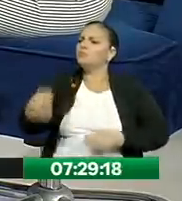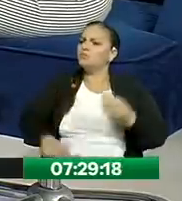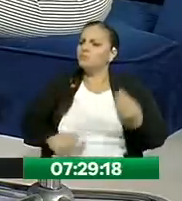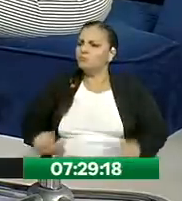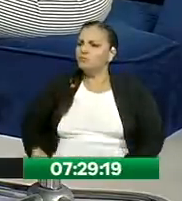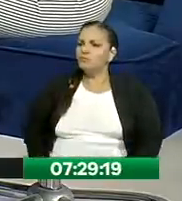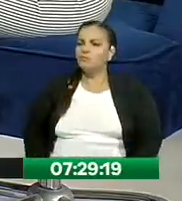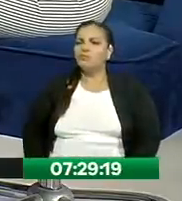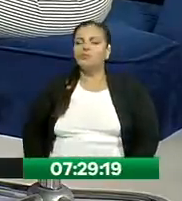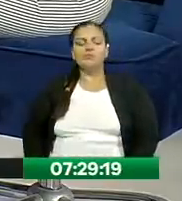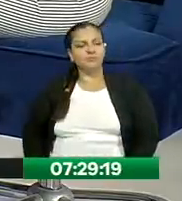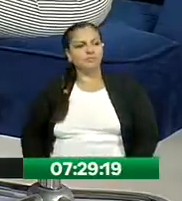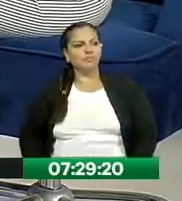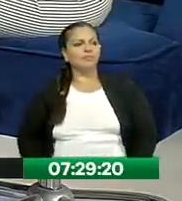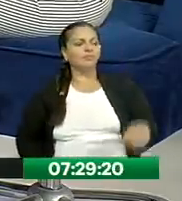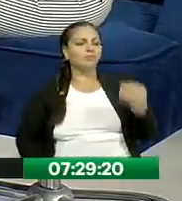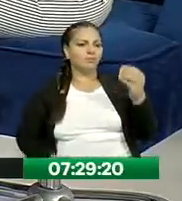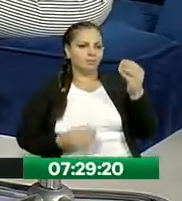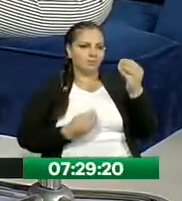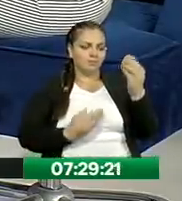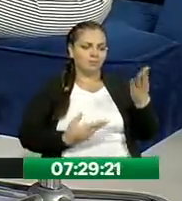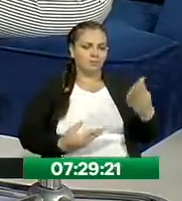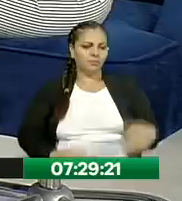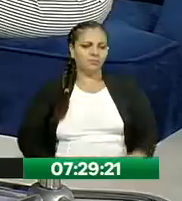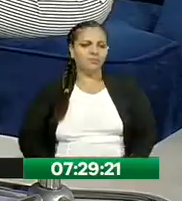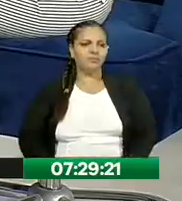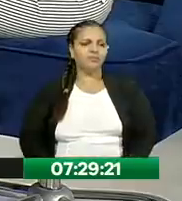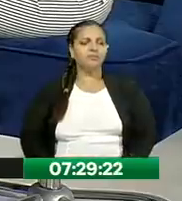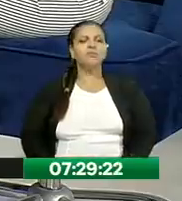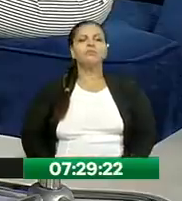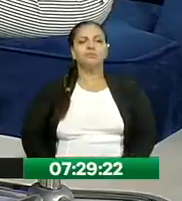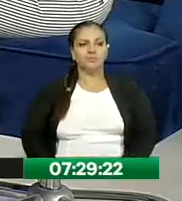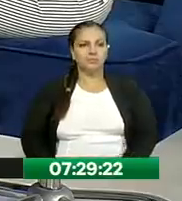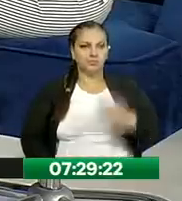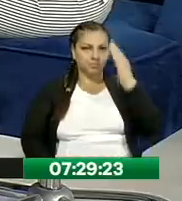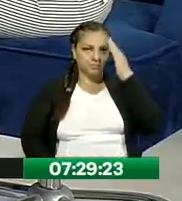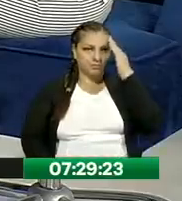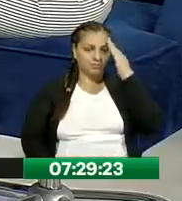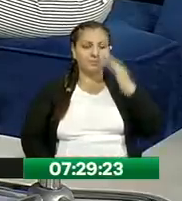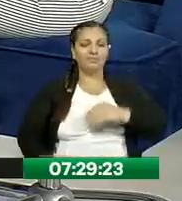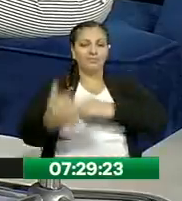fundamentalmente el hecho de que el señor Assange